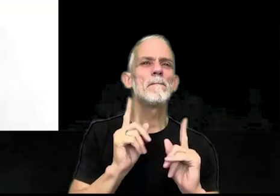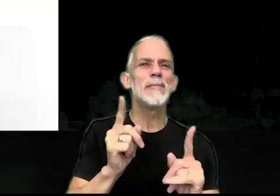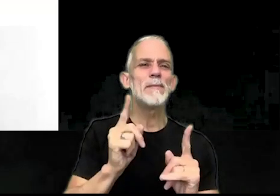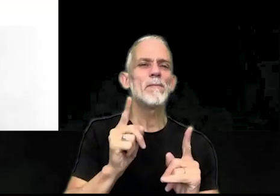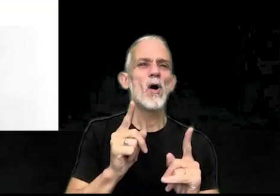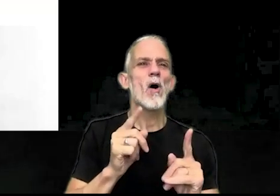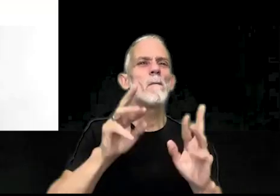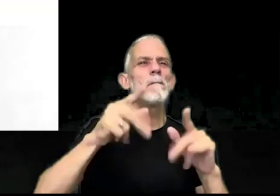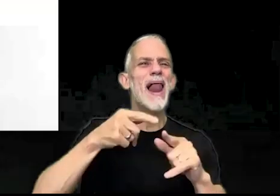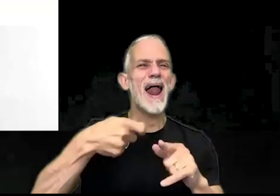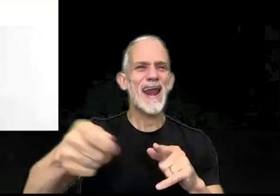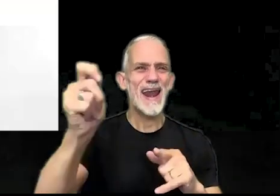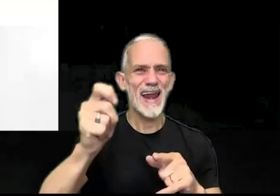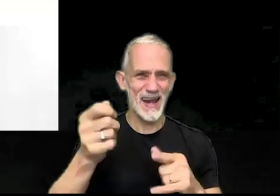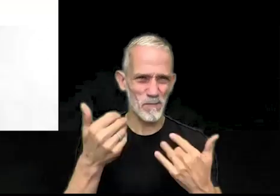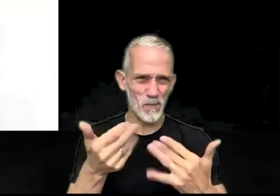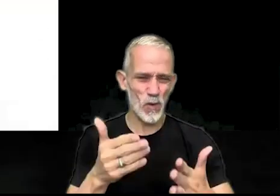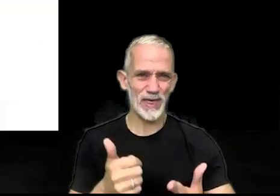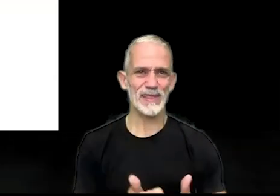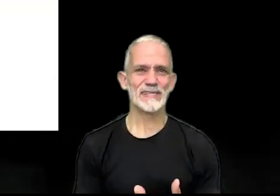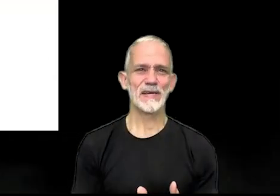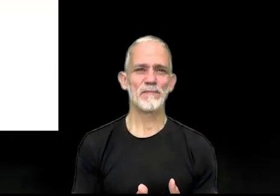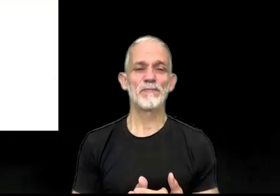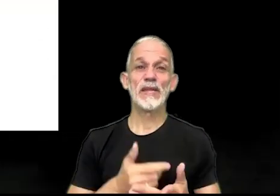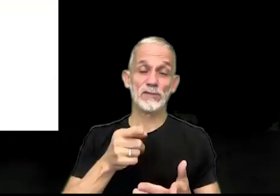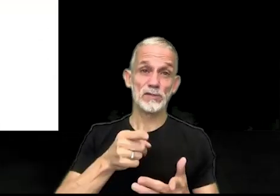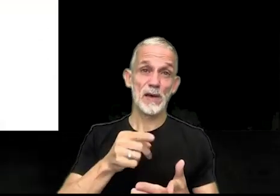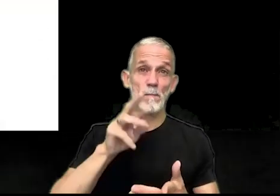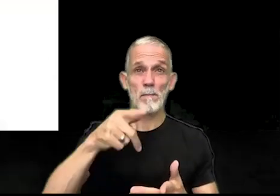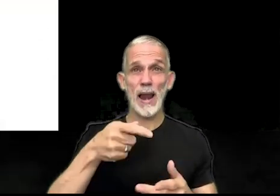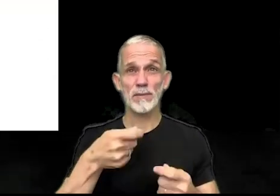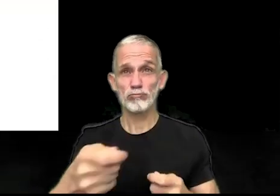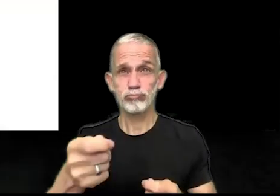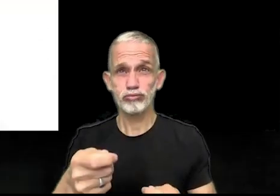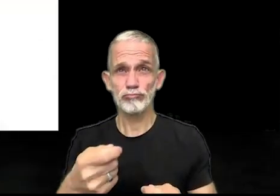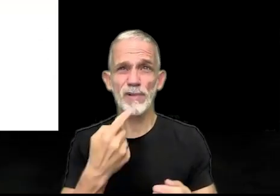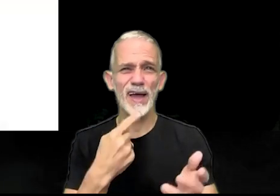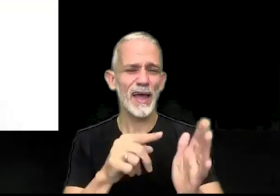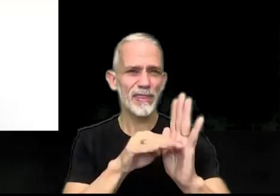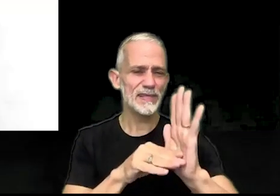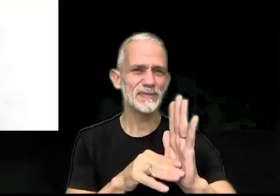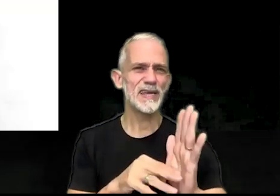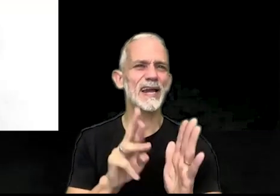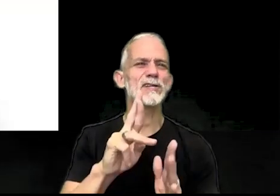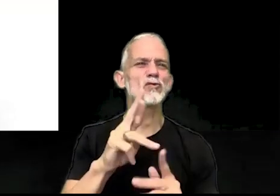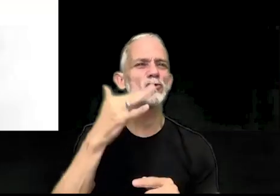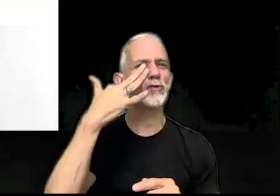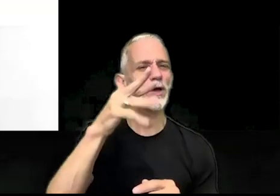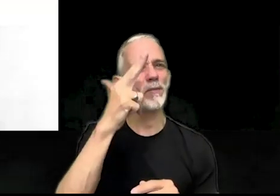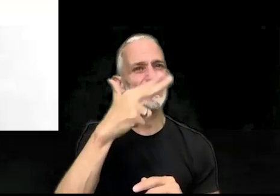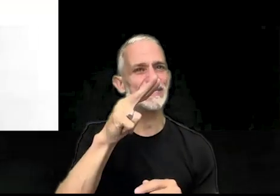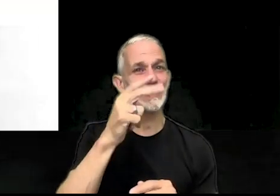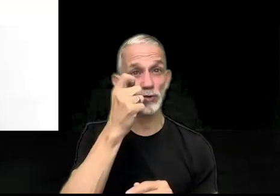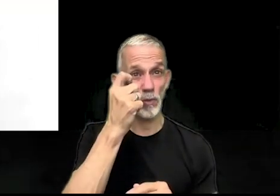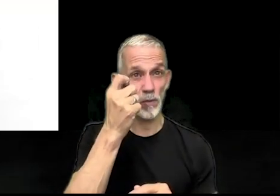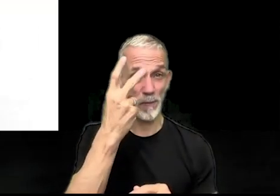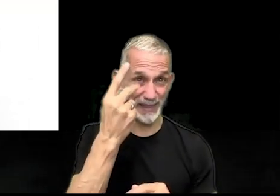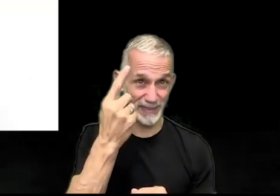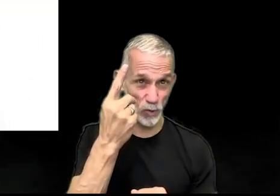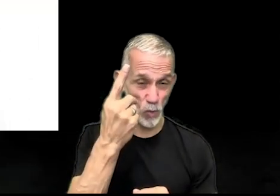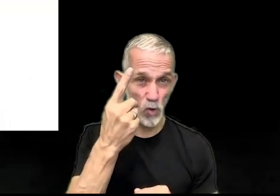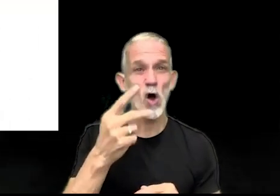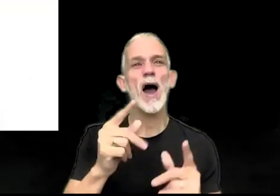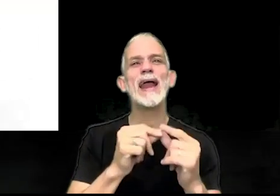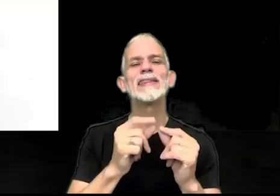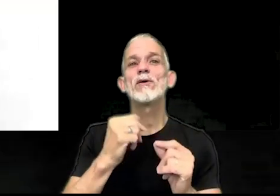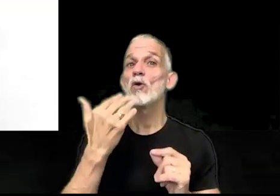de un plan de facilidades de pago, la cual me establece la resolución 5321